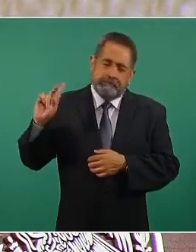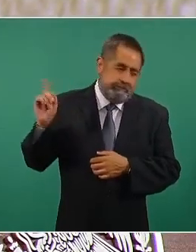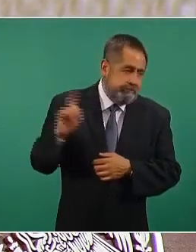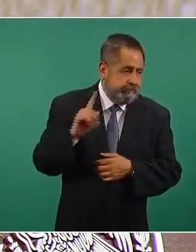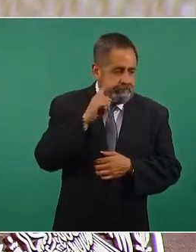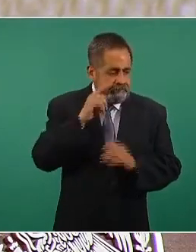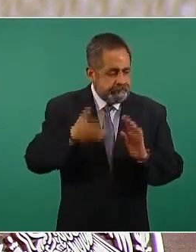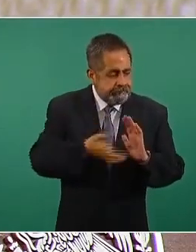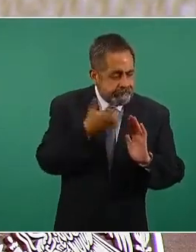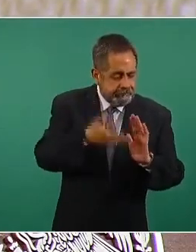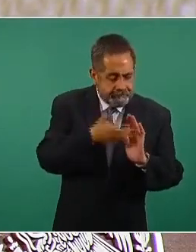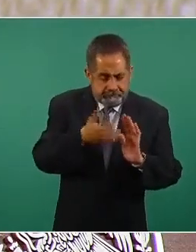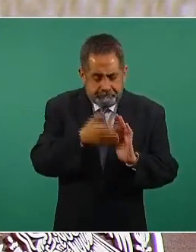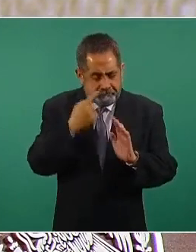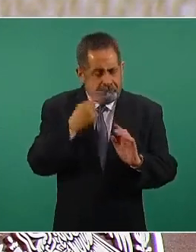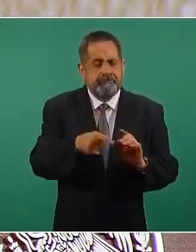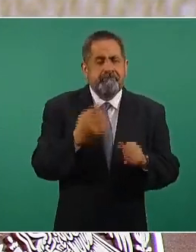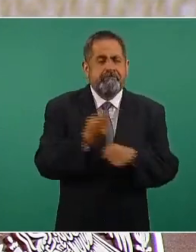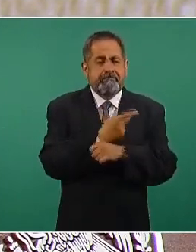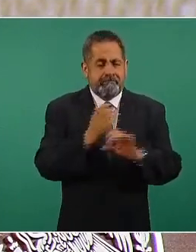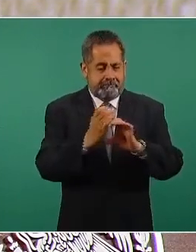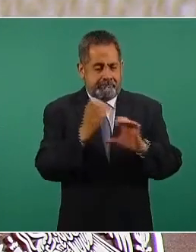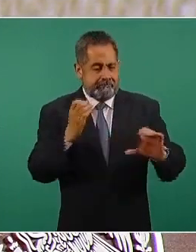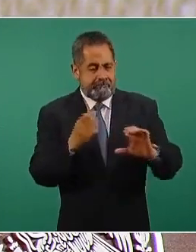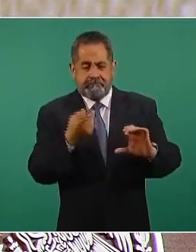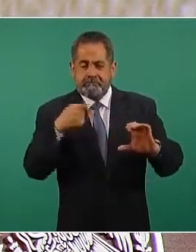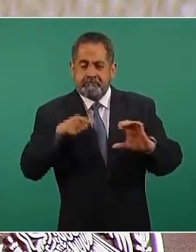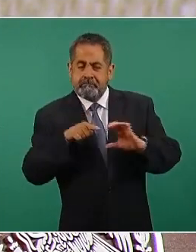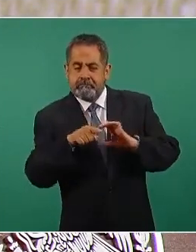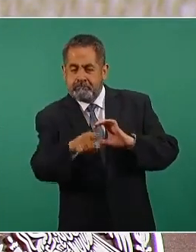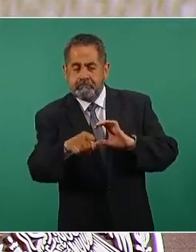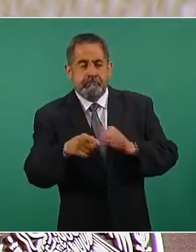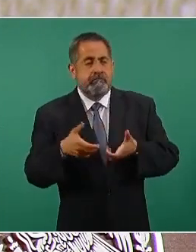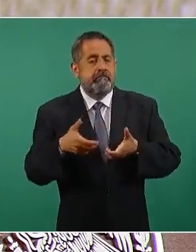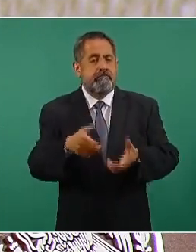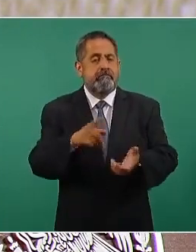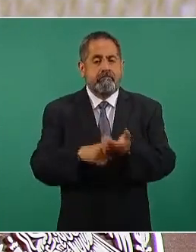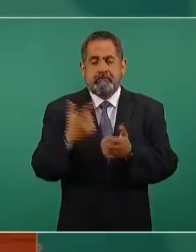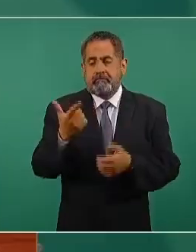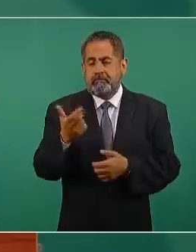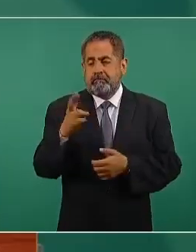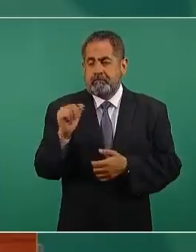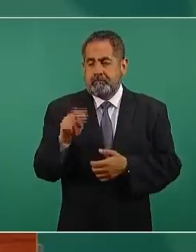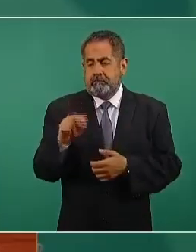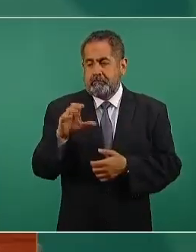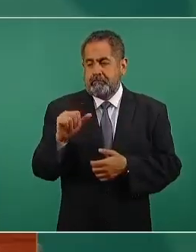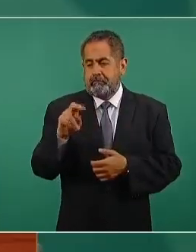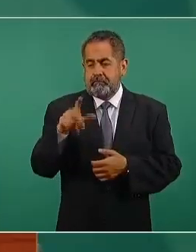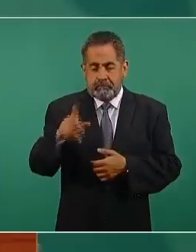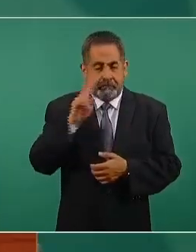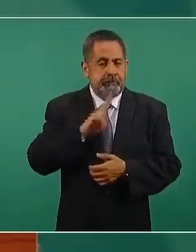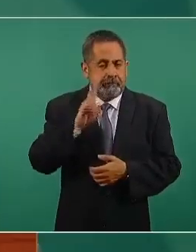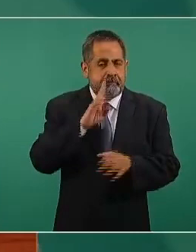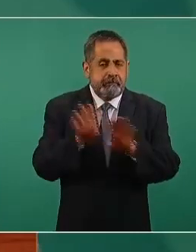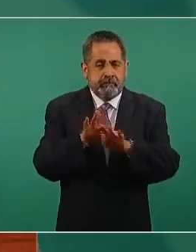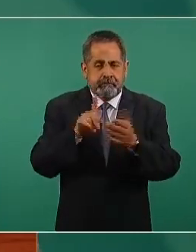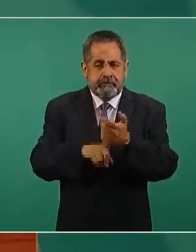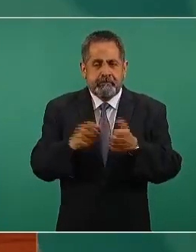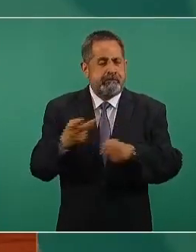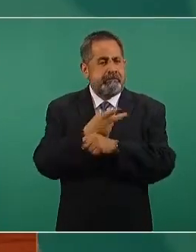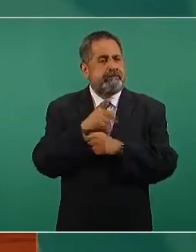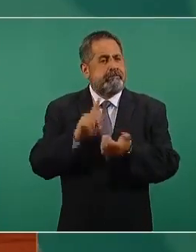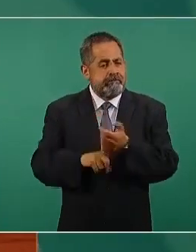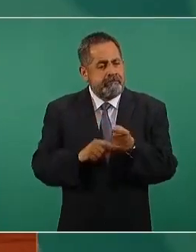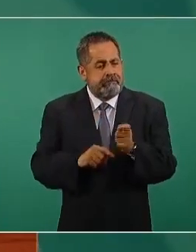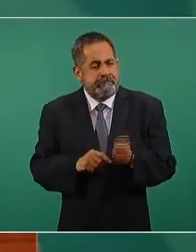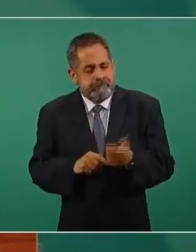excavación sobre el ducto paralelo al Teo en Avenida Gran Canal para evaluar las condiciones físicas